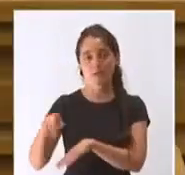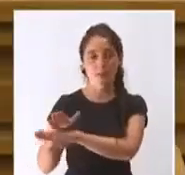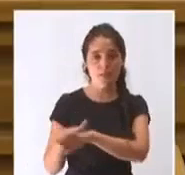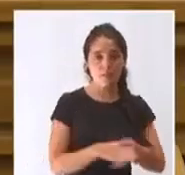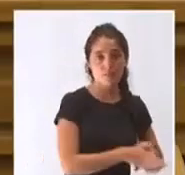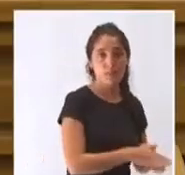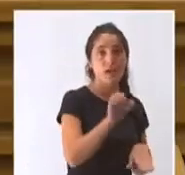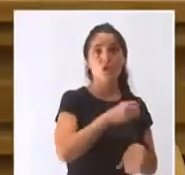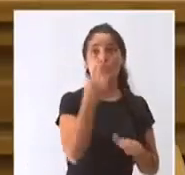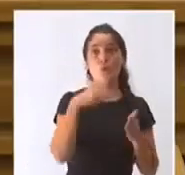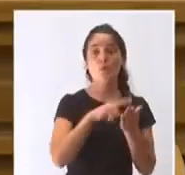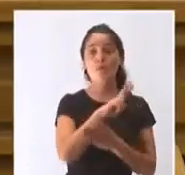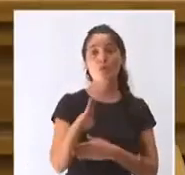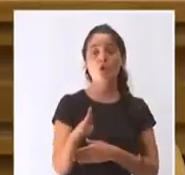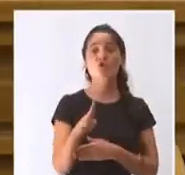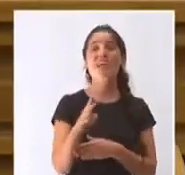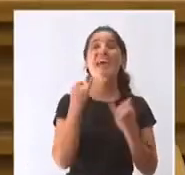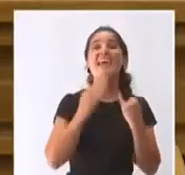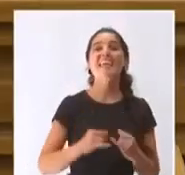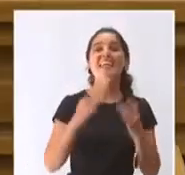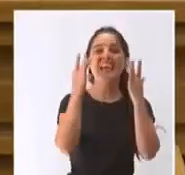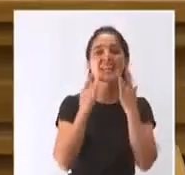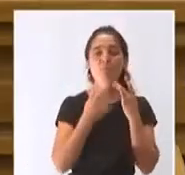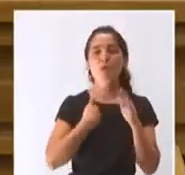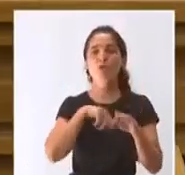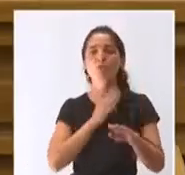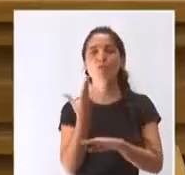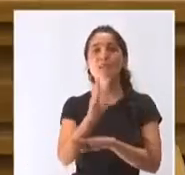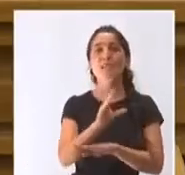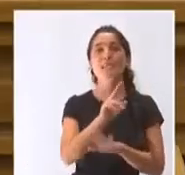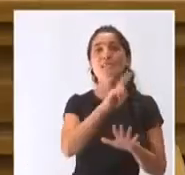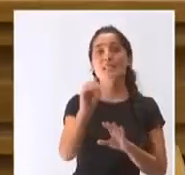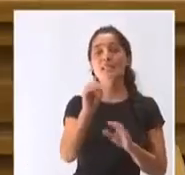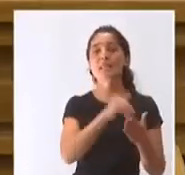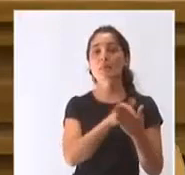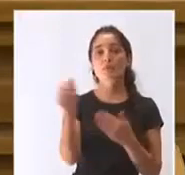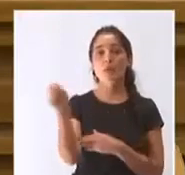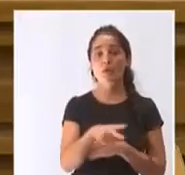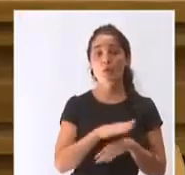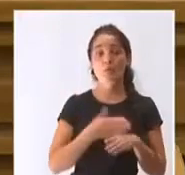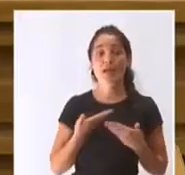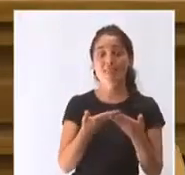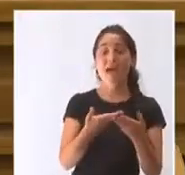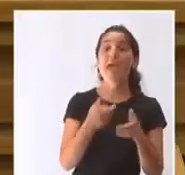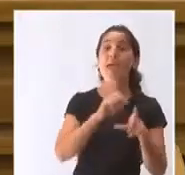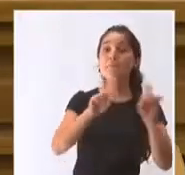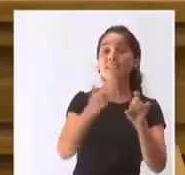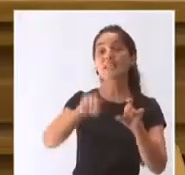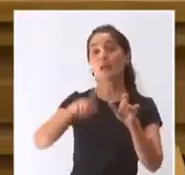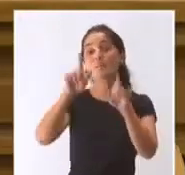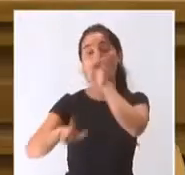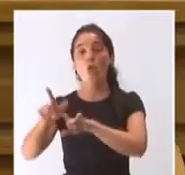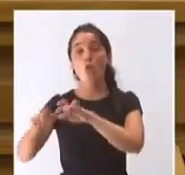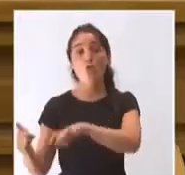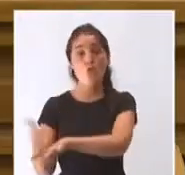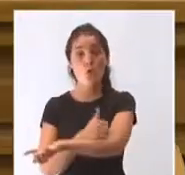vamos a destinar en este 22 70 millones de euros para empresas y para ciudadanos con destino a que se